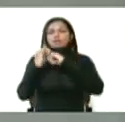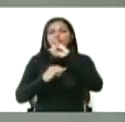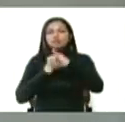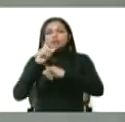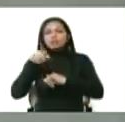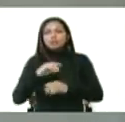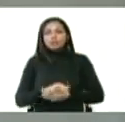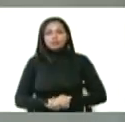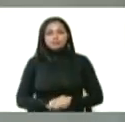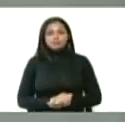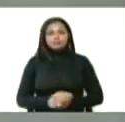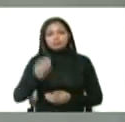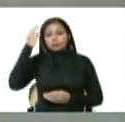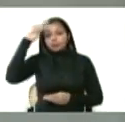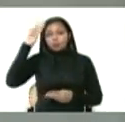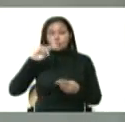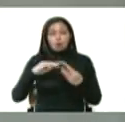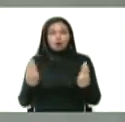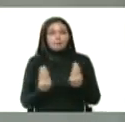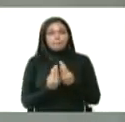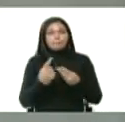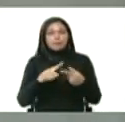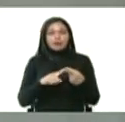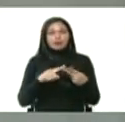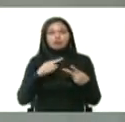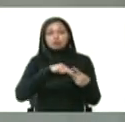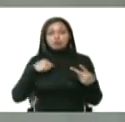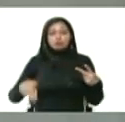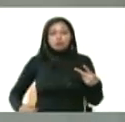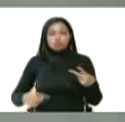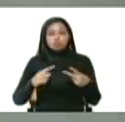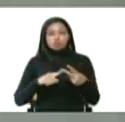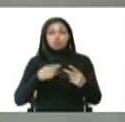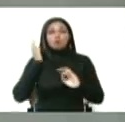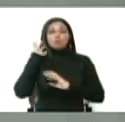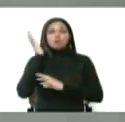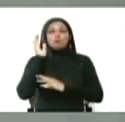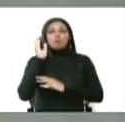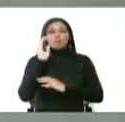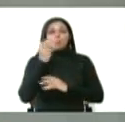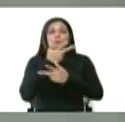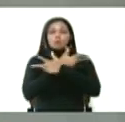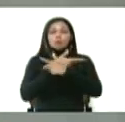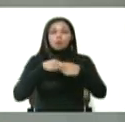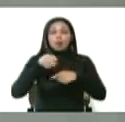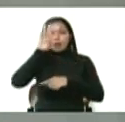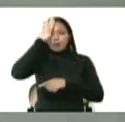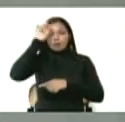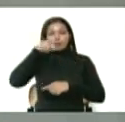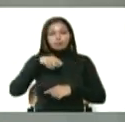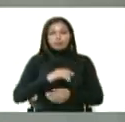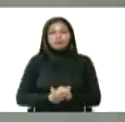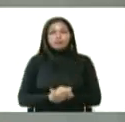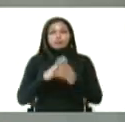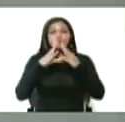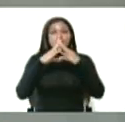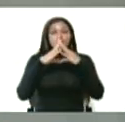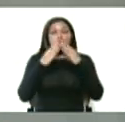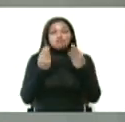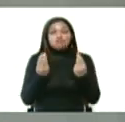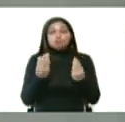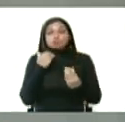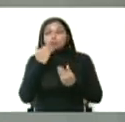países, de Cuba, que todavía nos acompañan, los chinos que vinieron en videoconferencia con los alemanes. Hemos tenido muchos